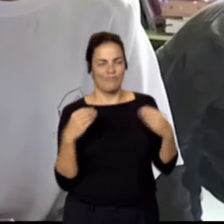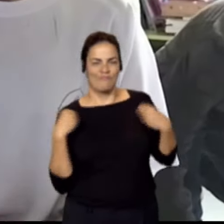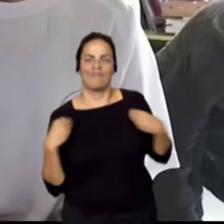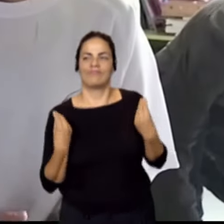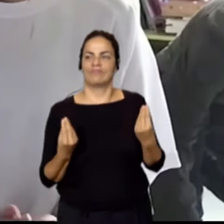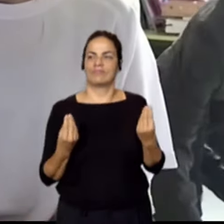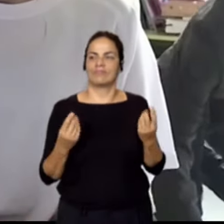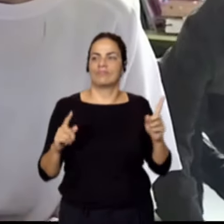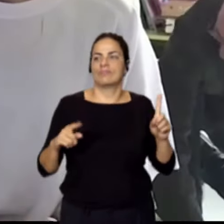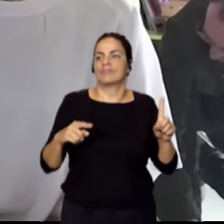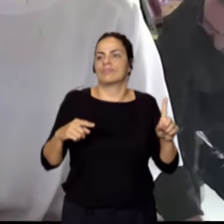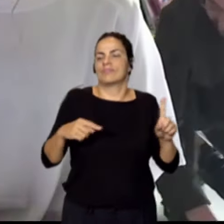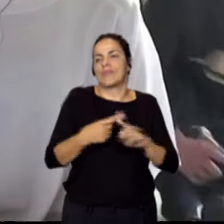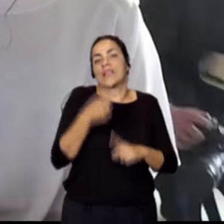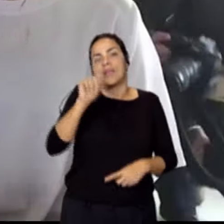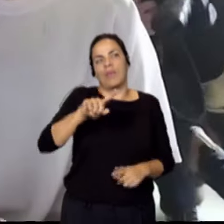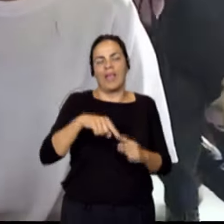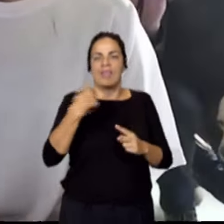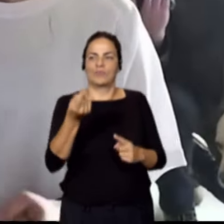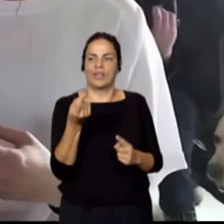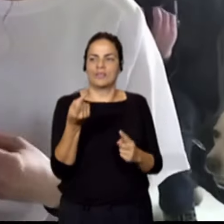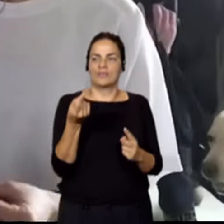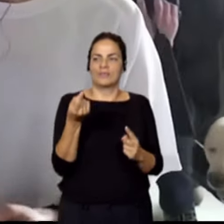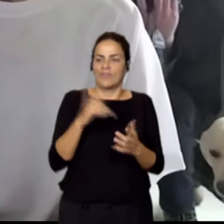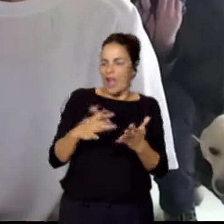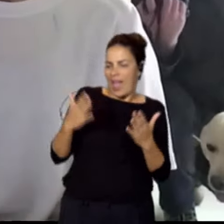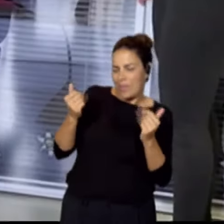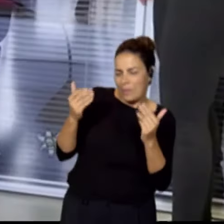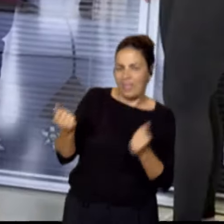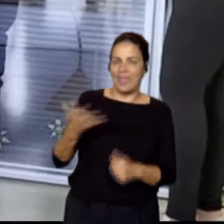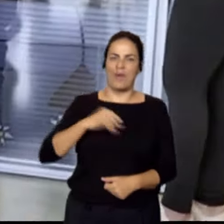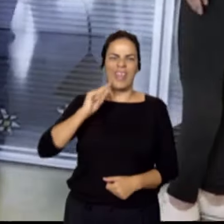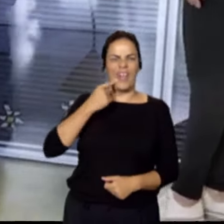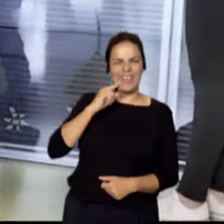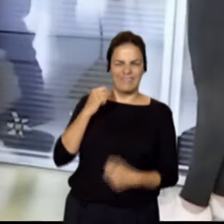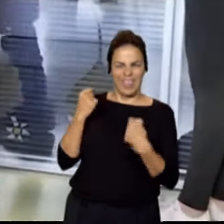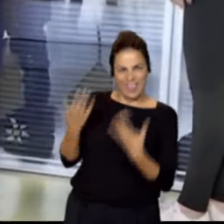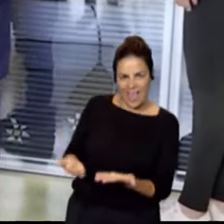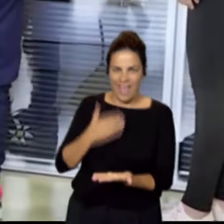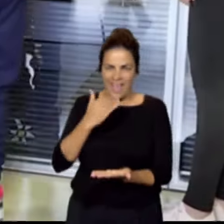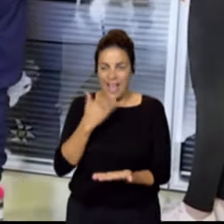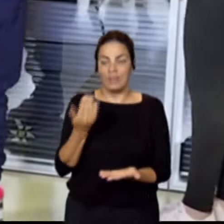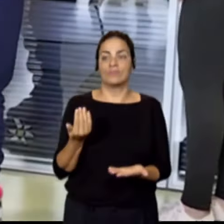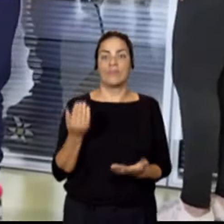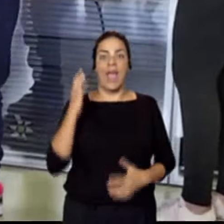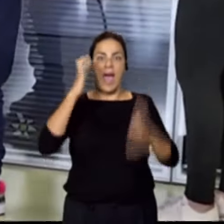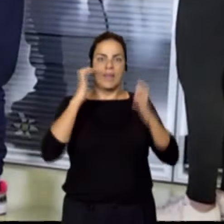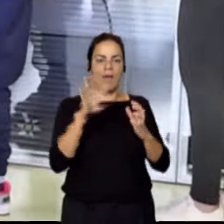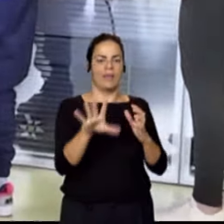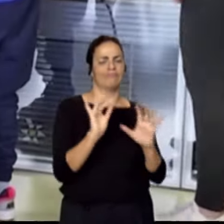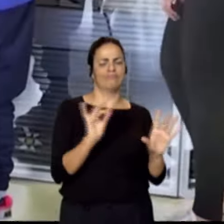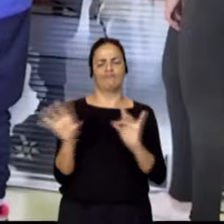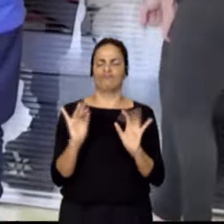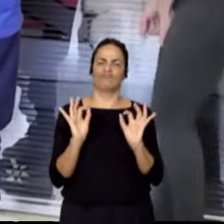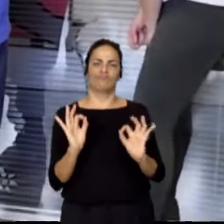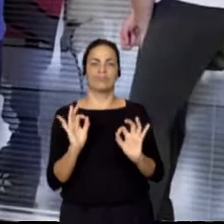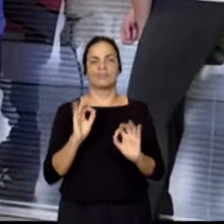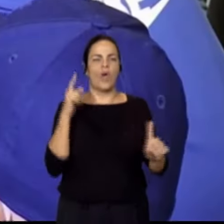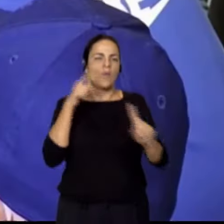pues una pequeña despedida pueden darles alguna chuche animales Especialmente seleccionados para esta misión en la que aportan